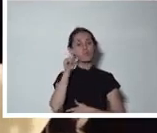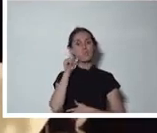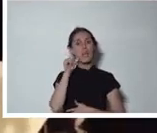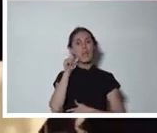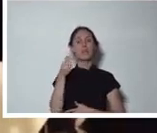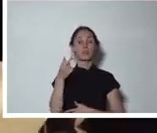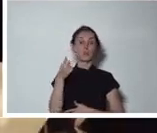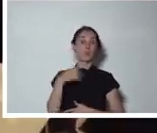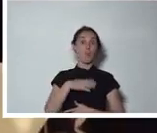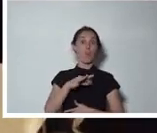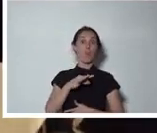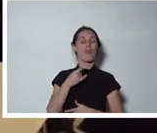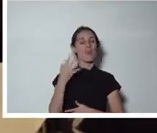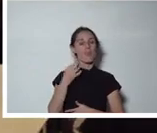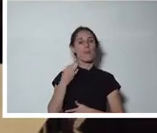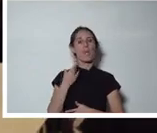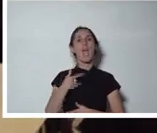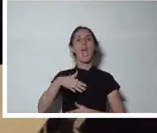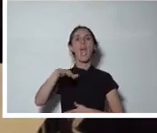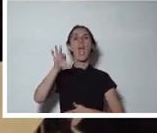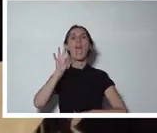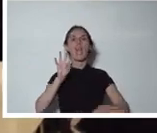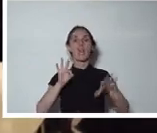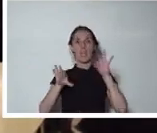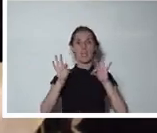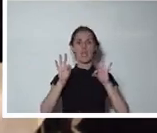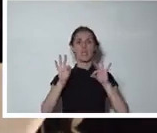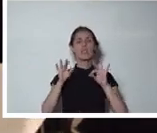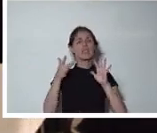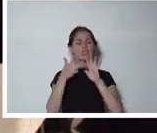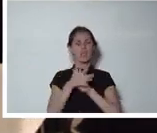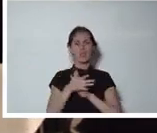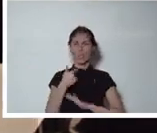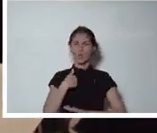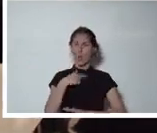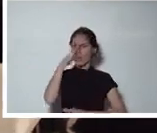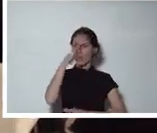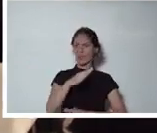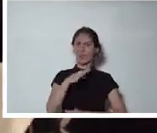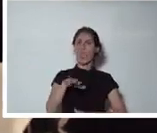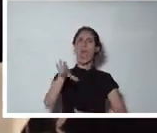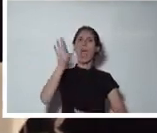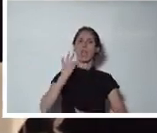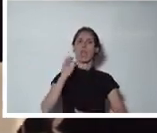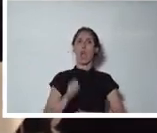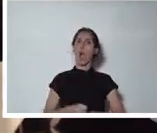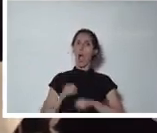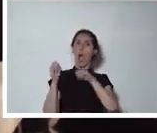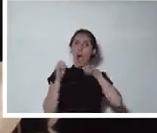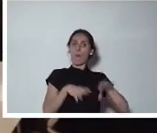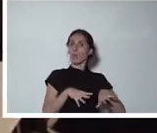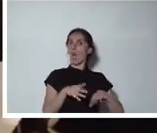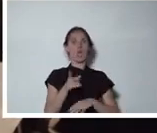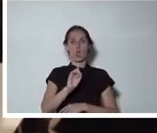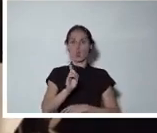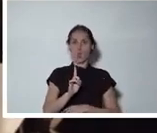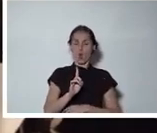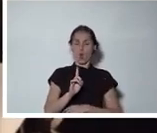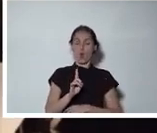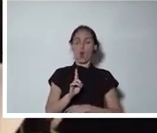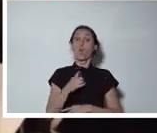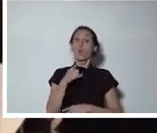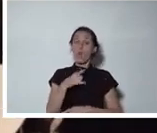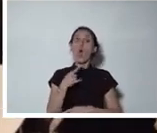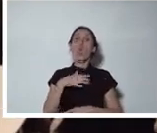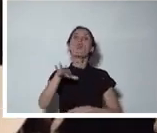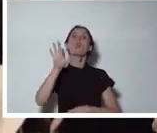decidir no abortar decidir y eso es lo que efectivamente han querido durante muchísimo